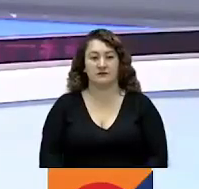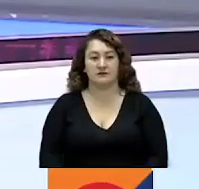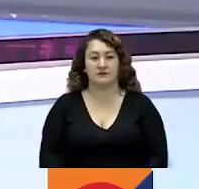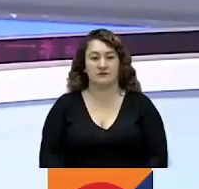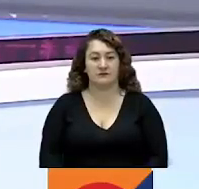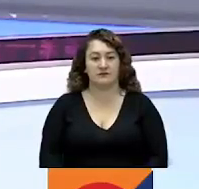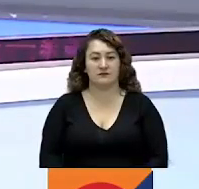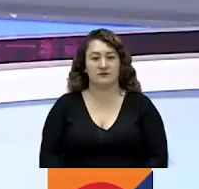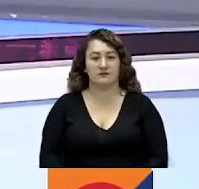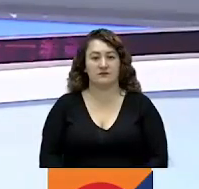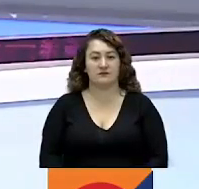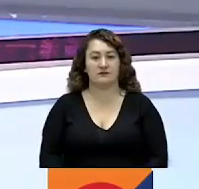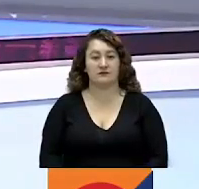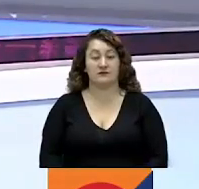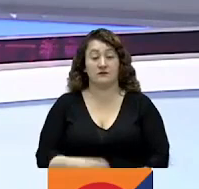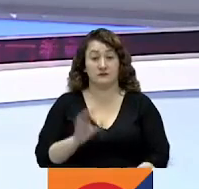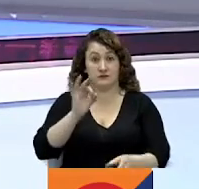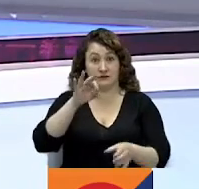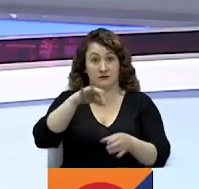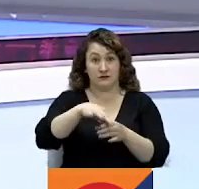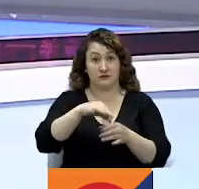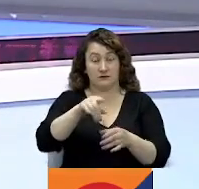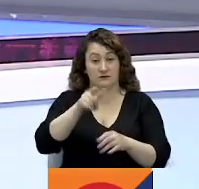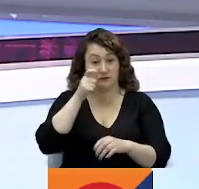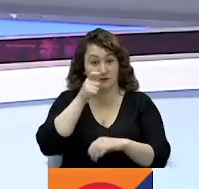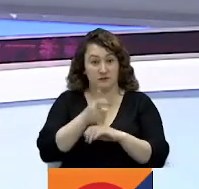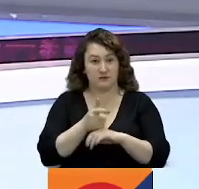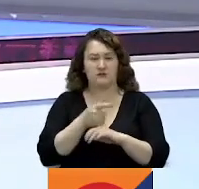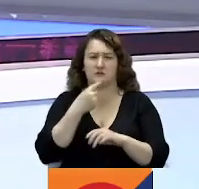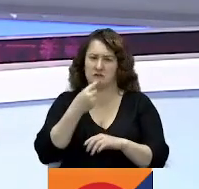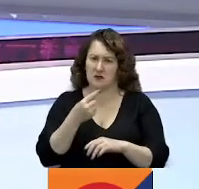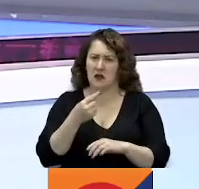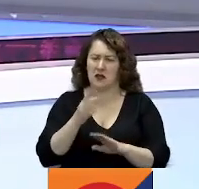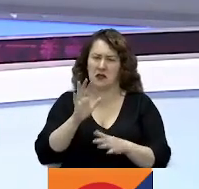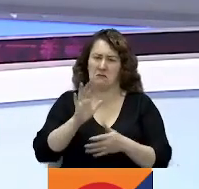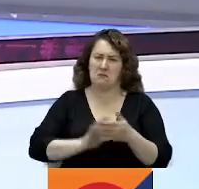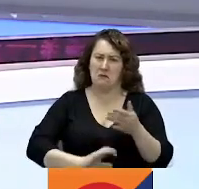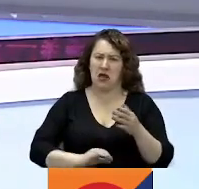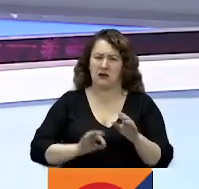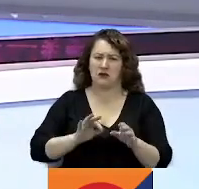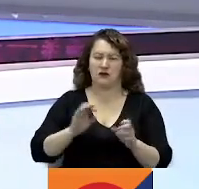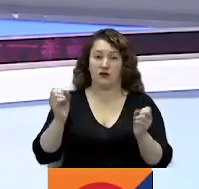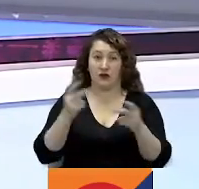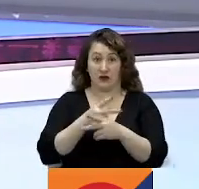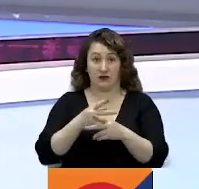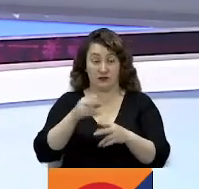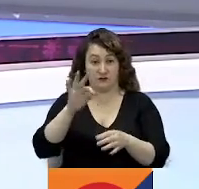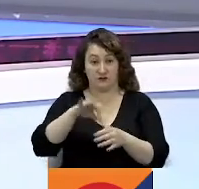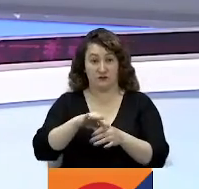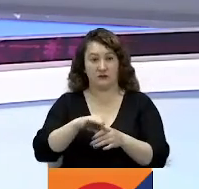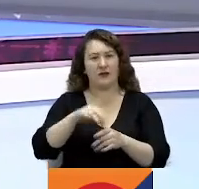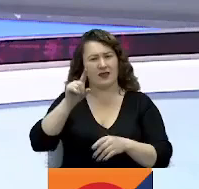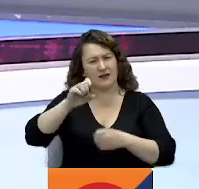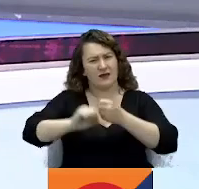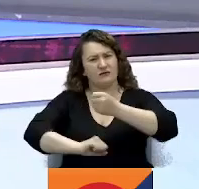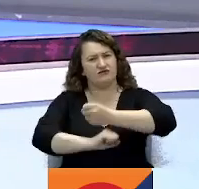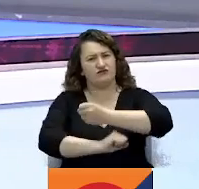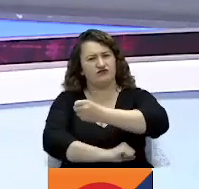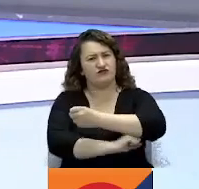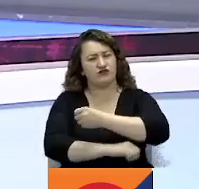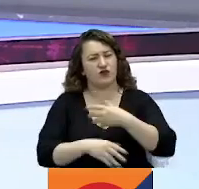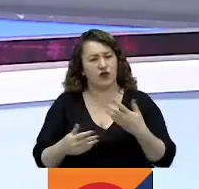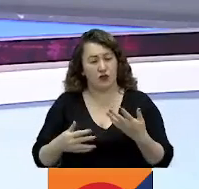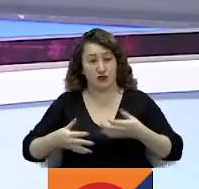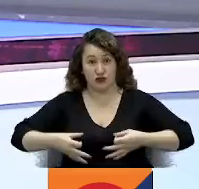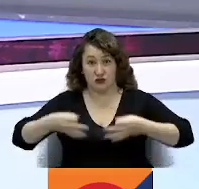Y la misión de observación electoral MOE aseguró que aunque han disminuido los hechos de violencia electoral en el país, se debe fortalecer la seguridad